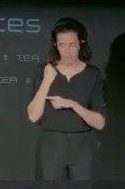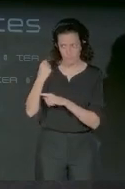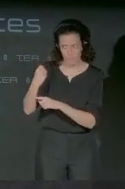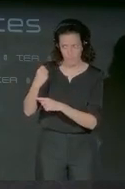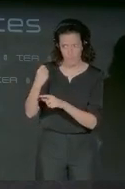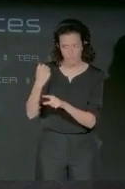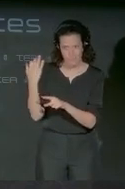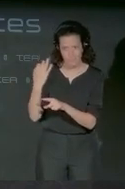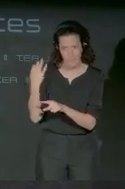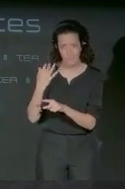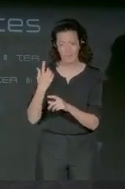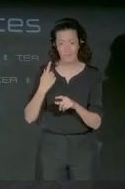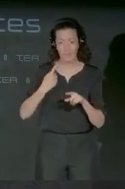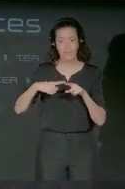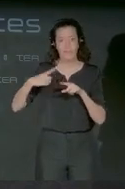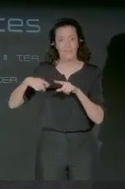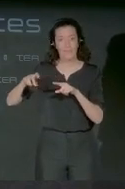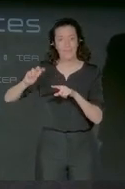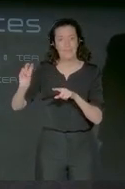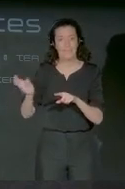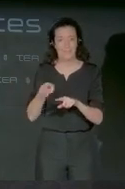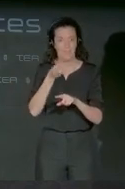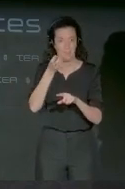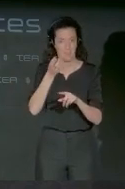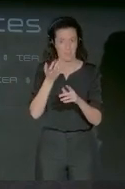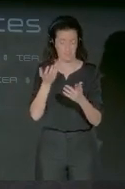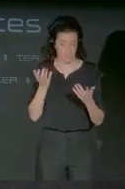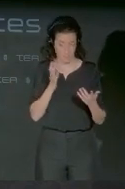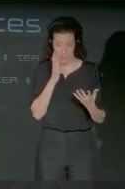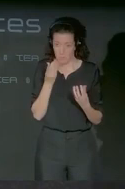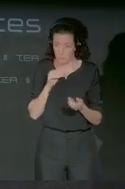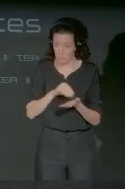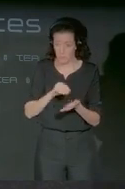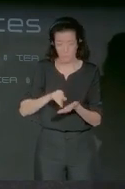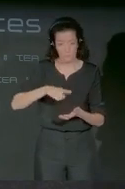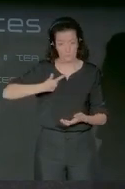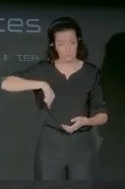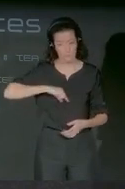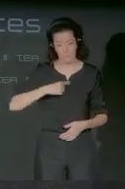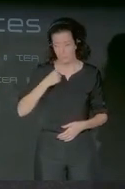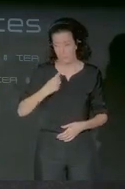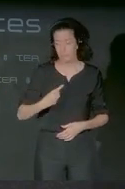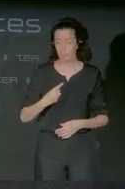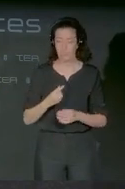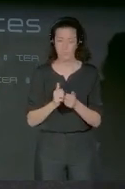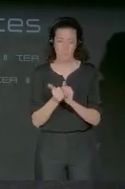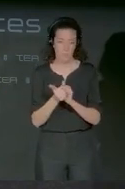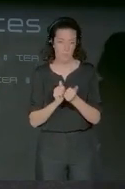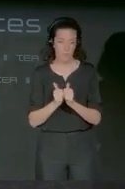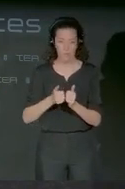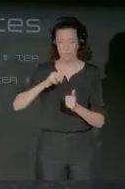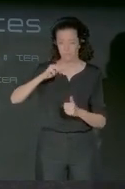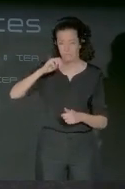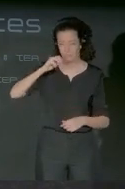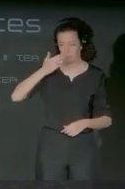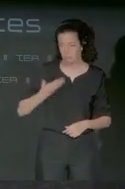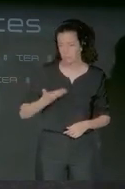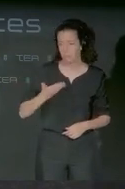nos llenamos la boca y no nos cansamos de repetir que los videojuegos son un producto cultural esencial para la transmisión de valores, que